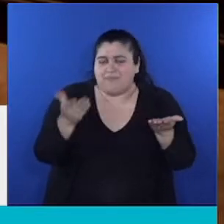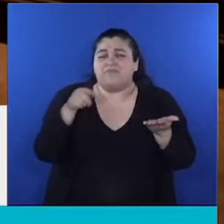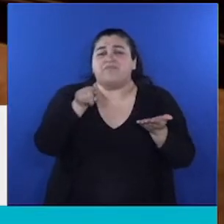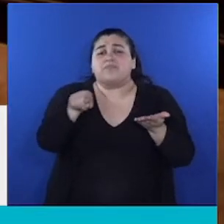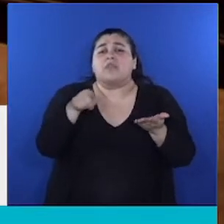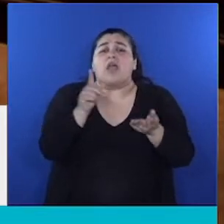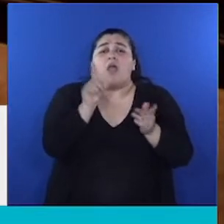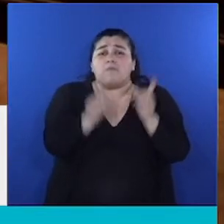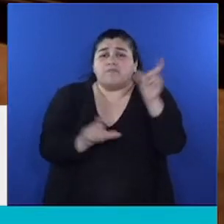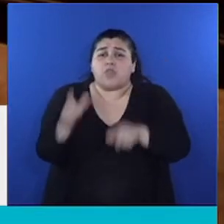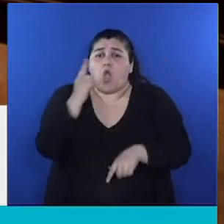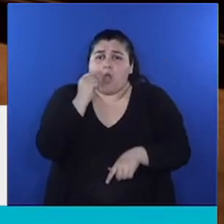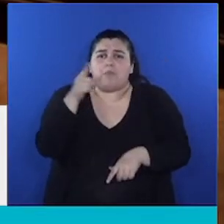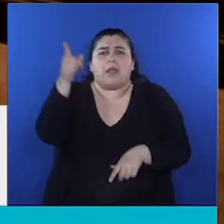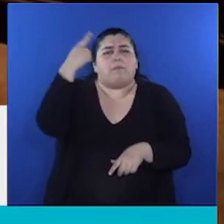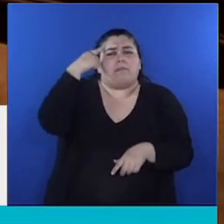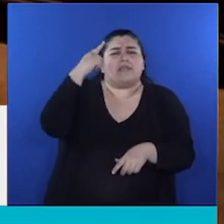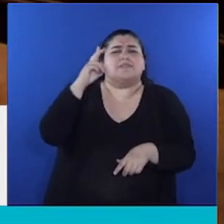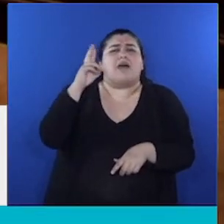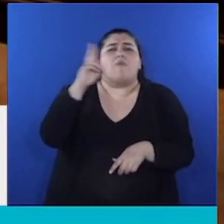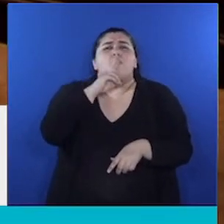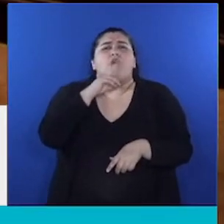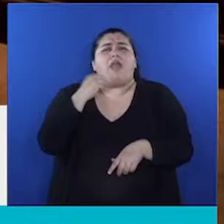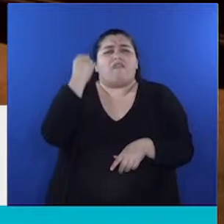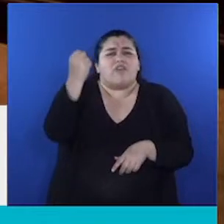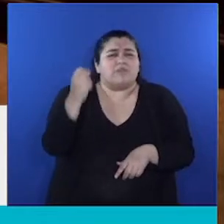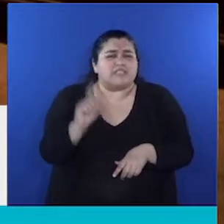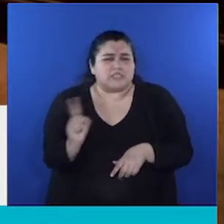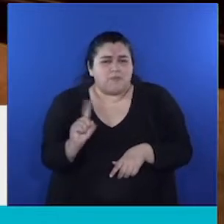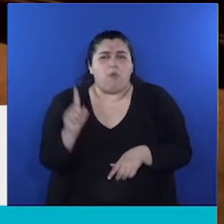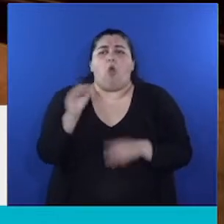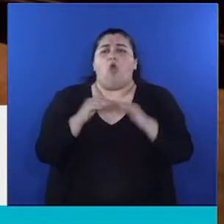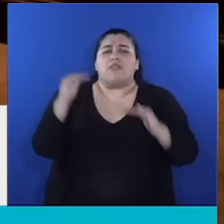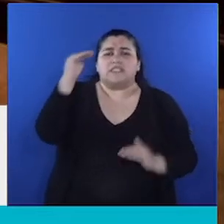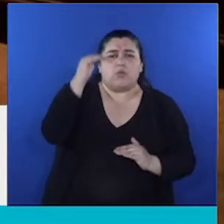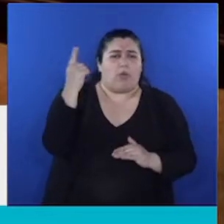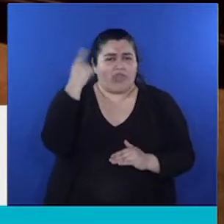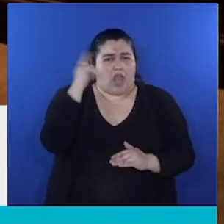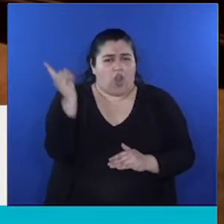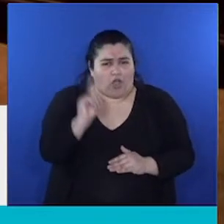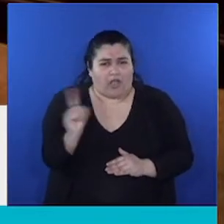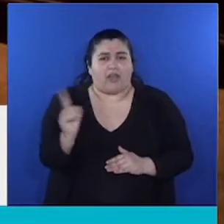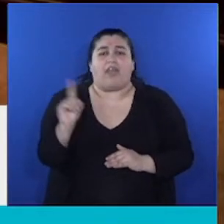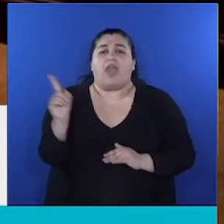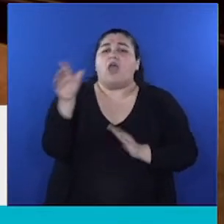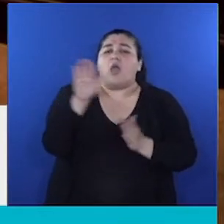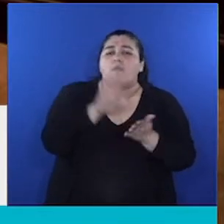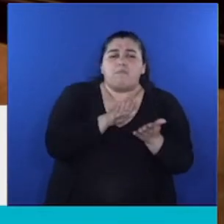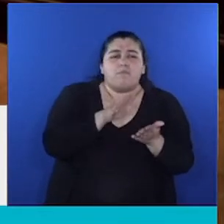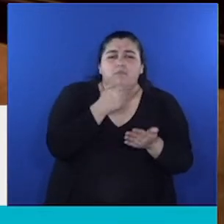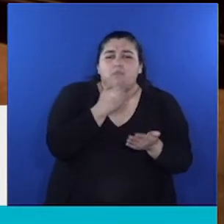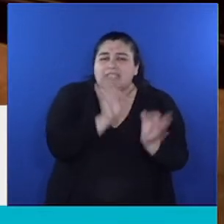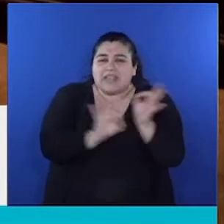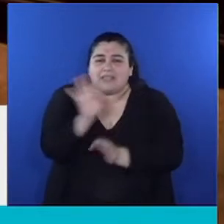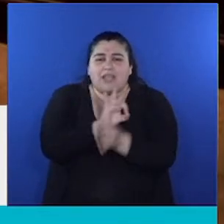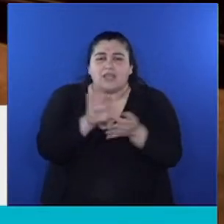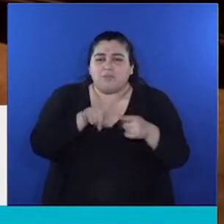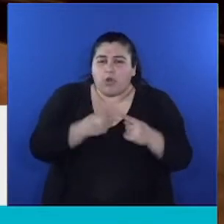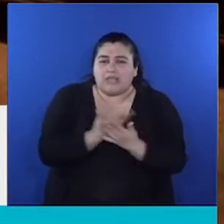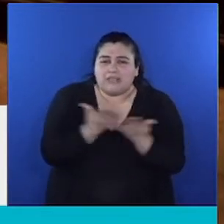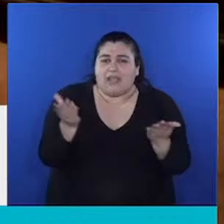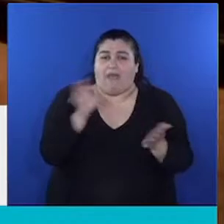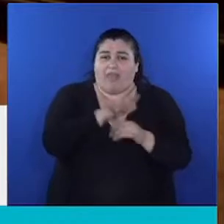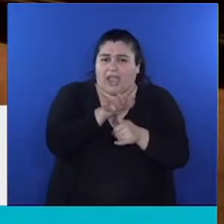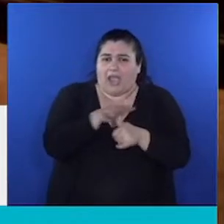dicen no creer en el feminismo, no creer en la desigualdad, no creer en las políticas de género, ¿qué pasa si